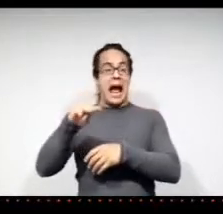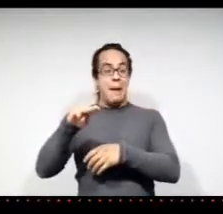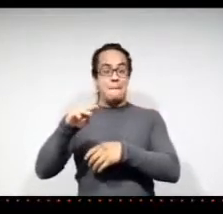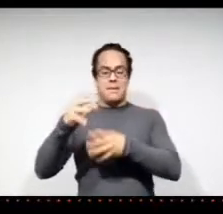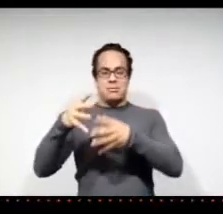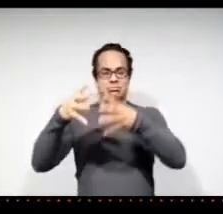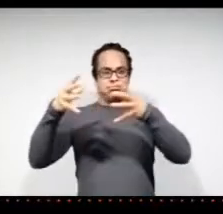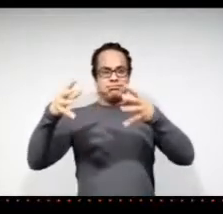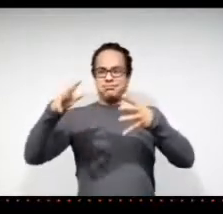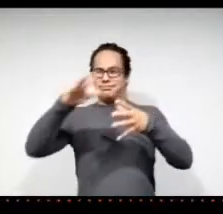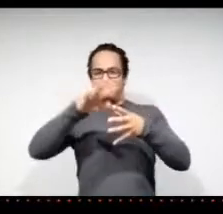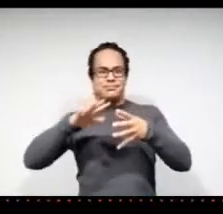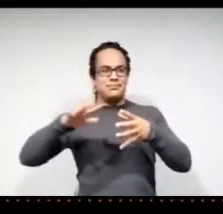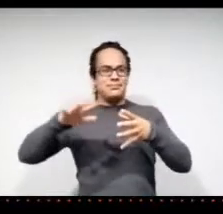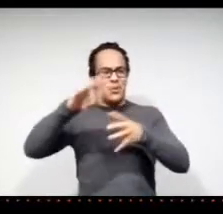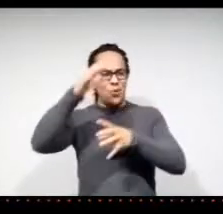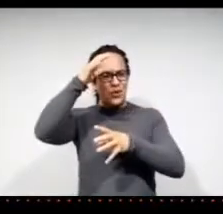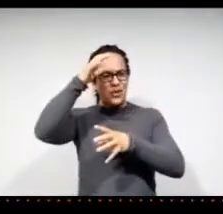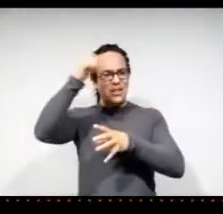concepto es algo